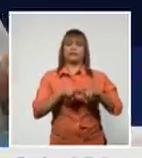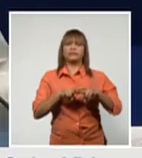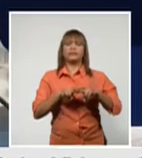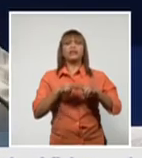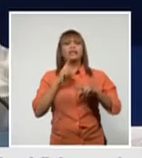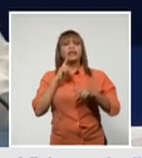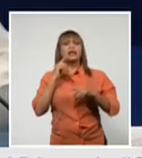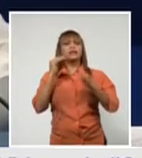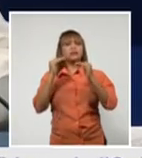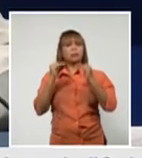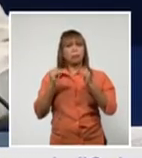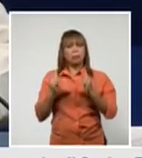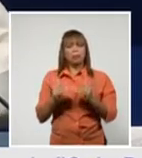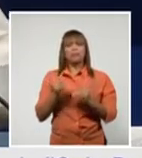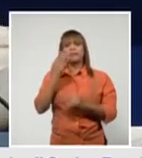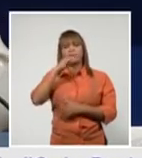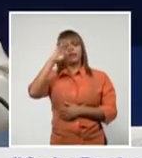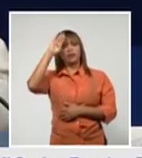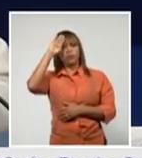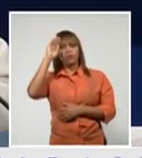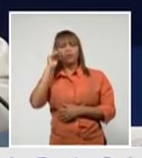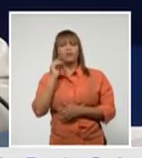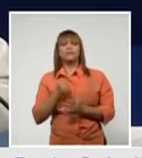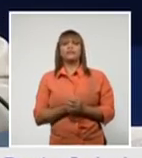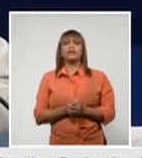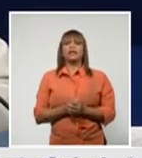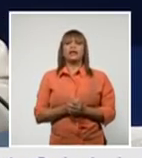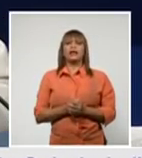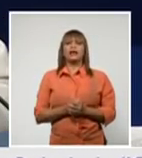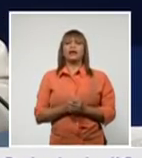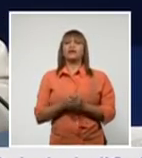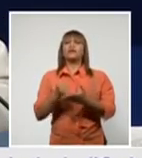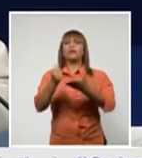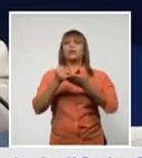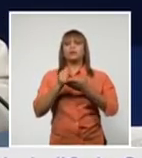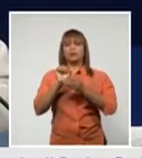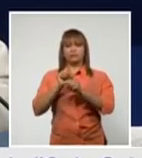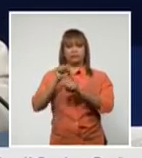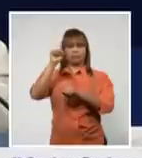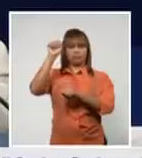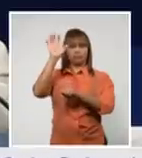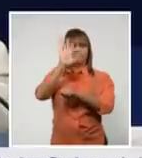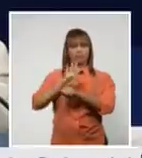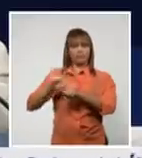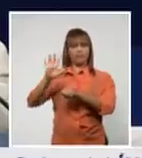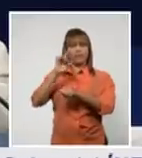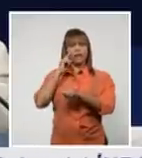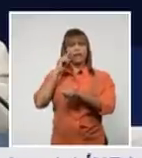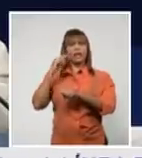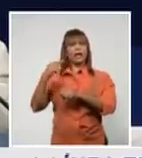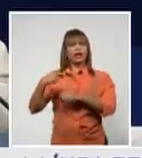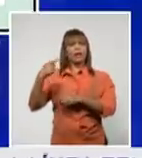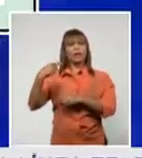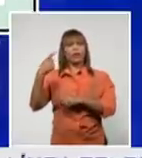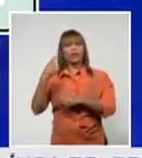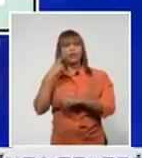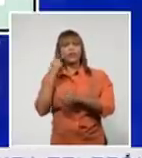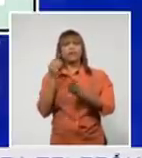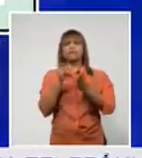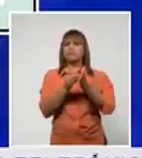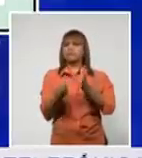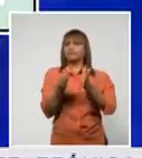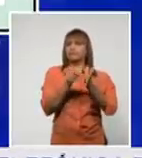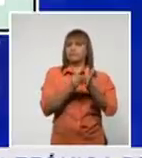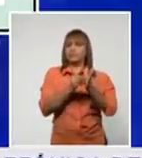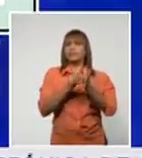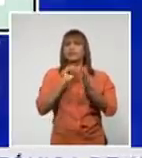Cuba. Finalmente Lilian nos va a ayudar ahí con una gráfica que la vamos actualizando cada 5 o 6 días con los casos,